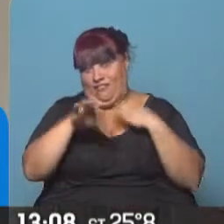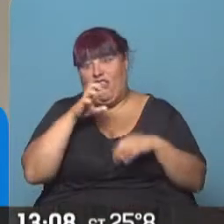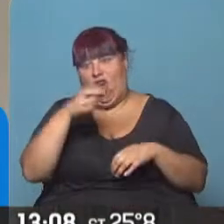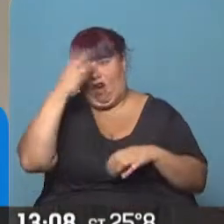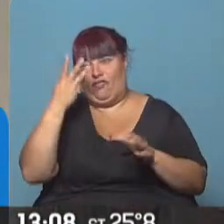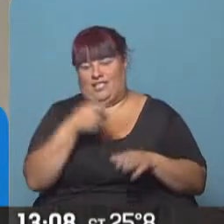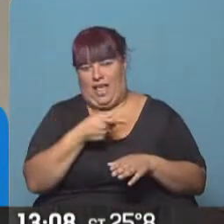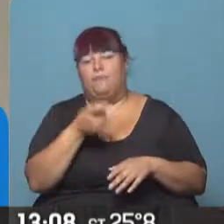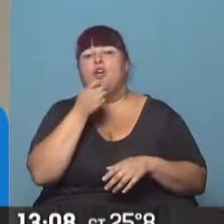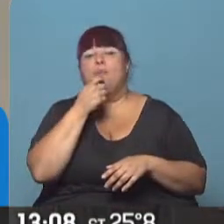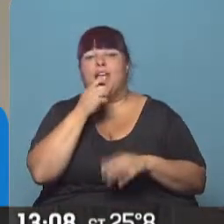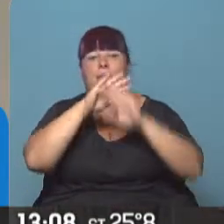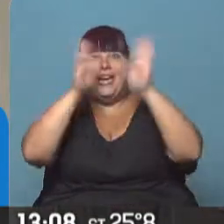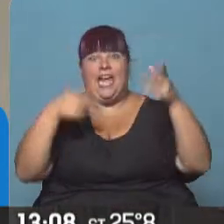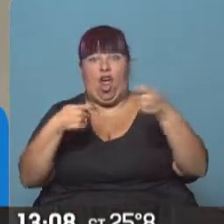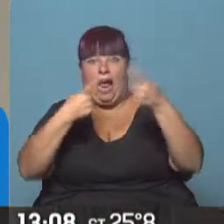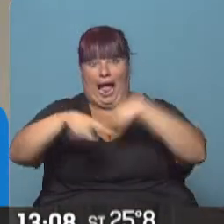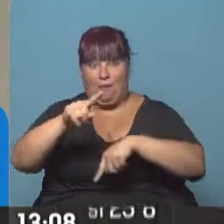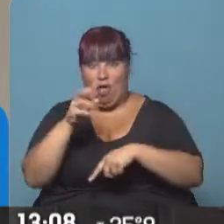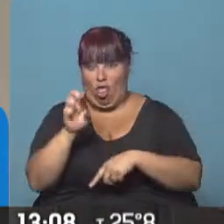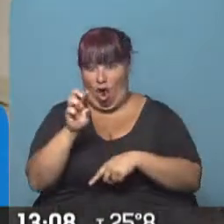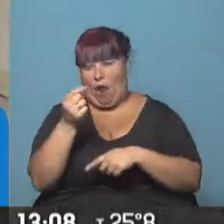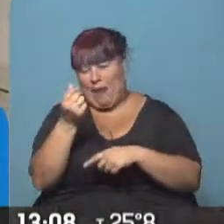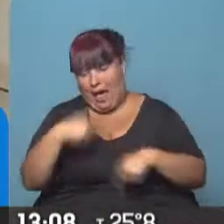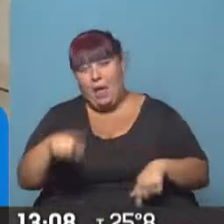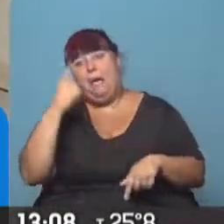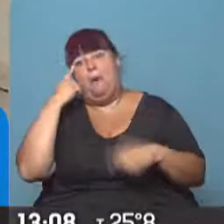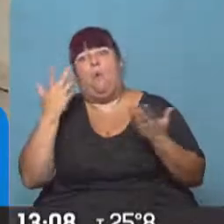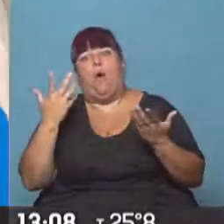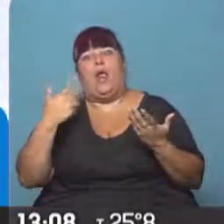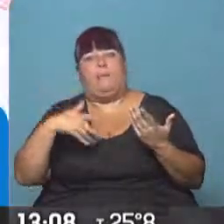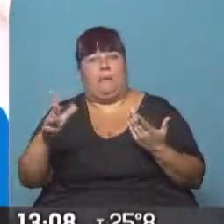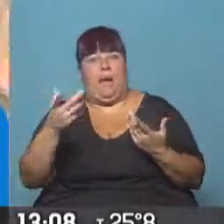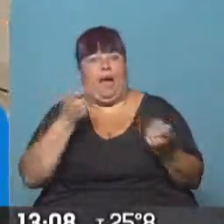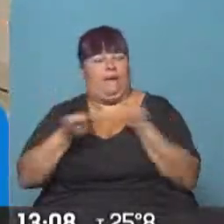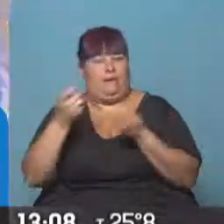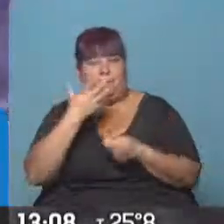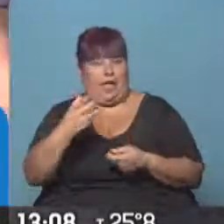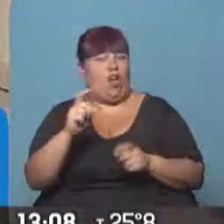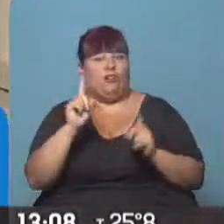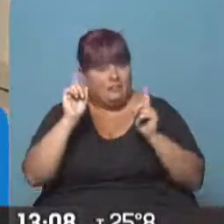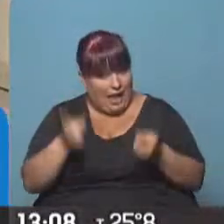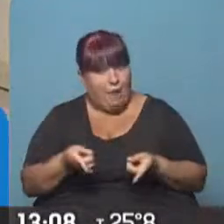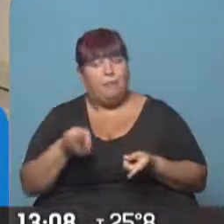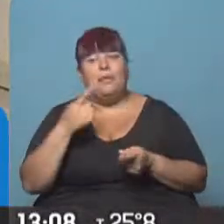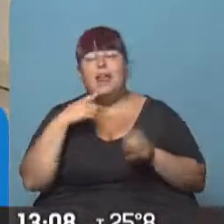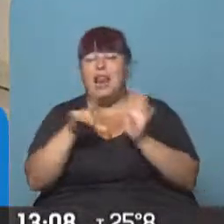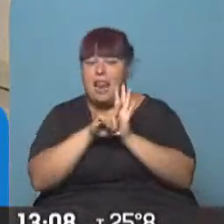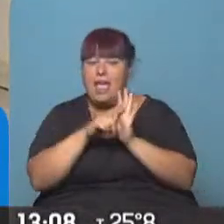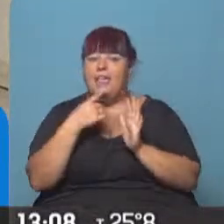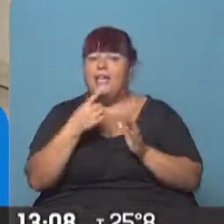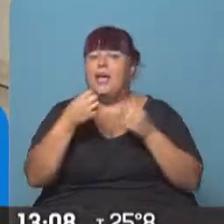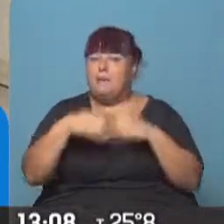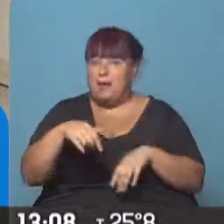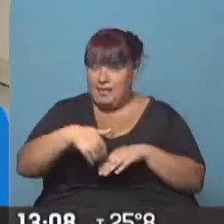dólar oficial. Por ejemplo, las casas de cambios que podrían pensar, bueno, me van a sacar operaciones. Bueno, también dice esta misma disposición que a